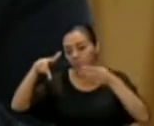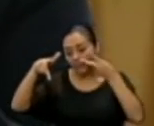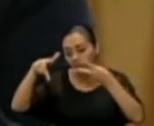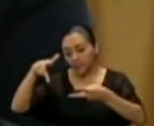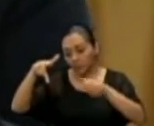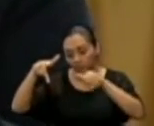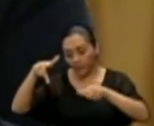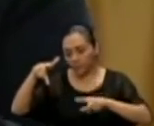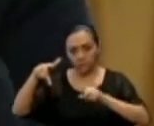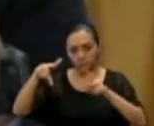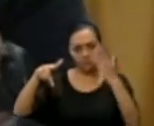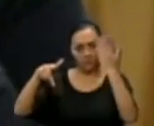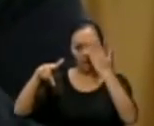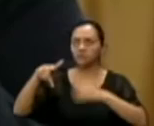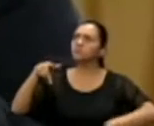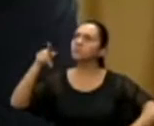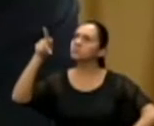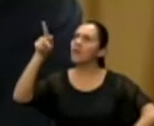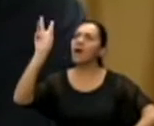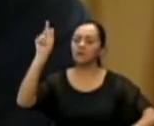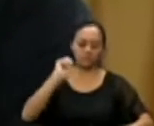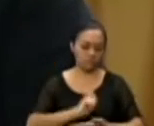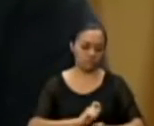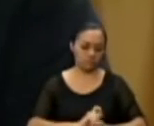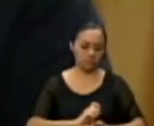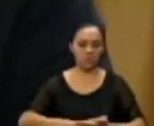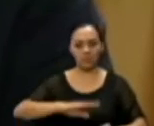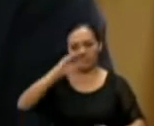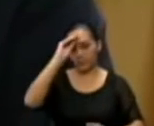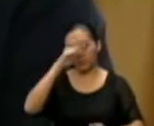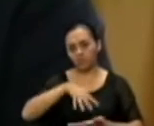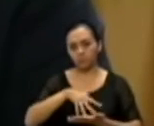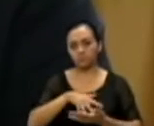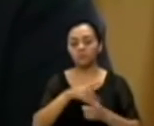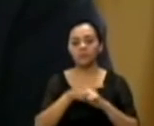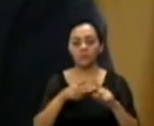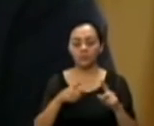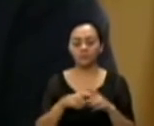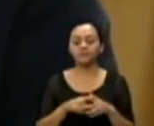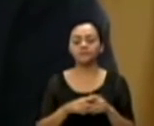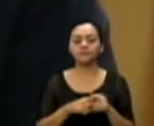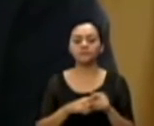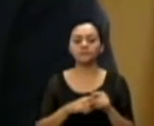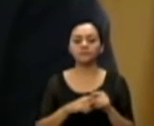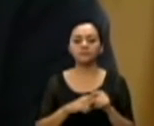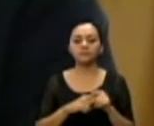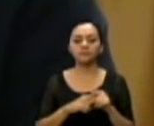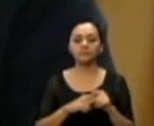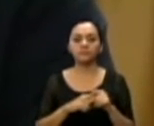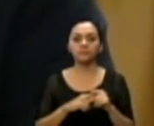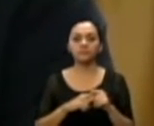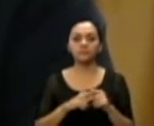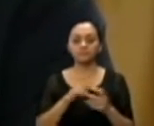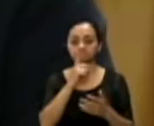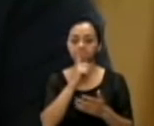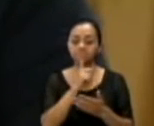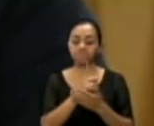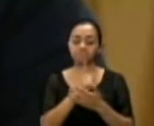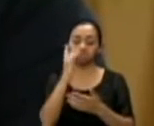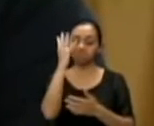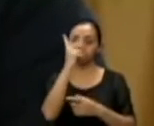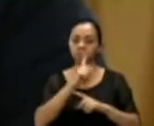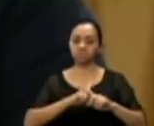sino que lo siguen remotamente a través de vídeos etcétera y cámaras de vídeo es realmente espectacular